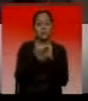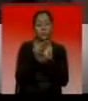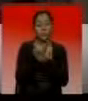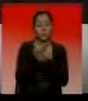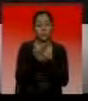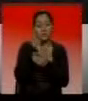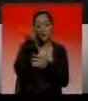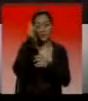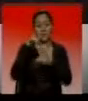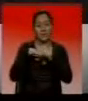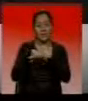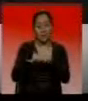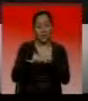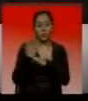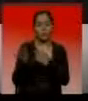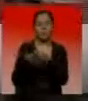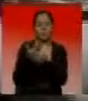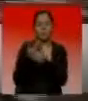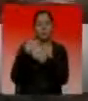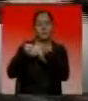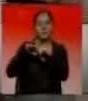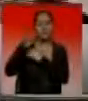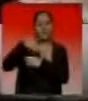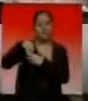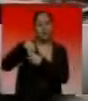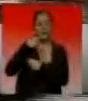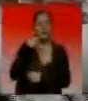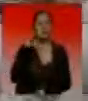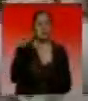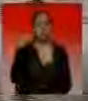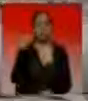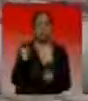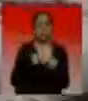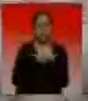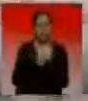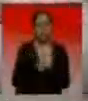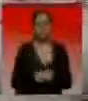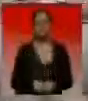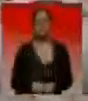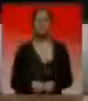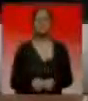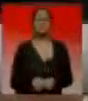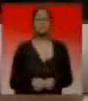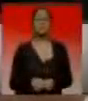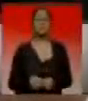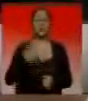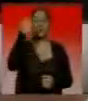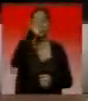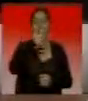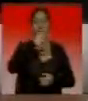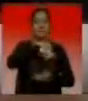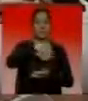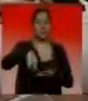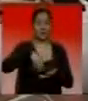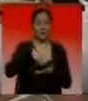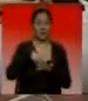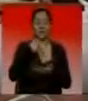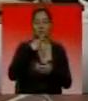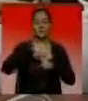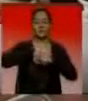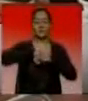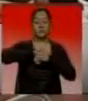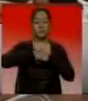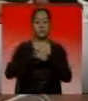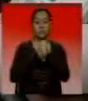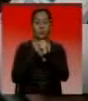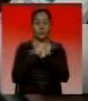reconstrucción no tiene apoyo. La destrucción en Manabí y Esmeraldas, vista desde el punto de los colocadores de seguros, tiene